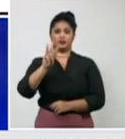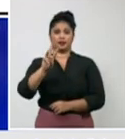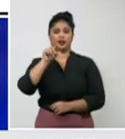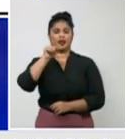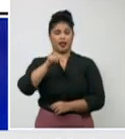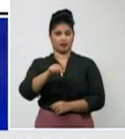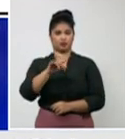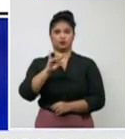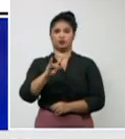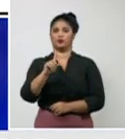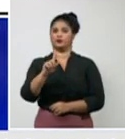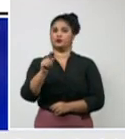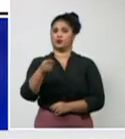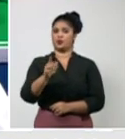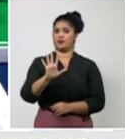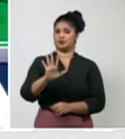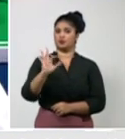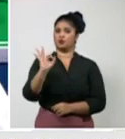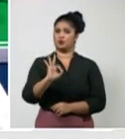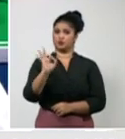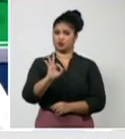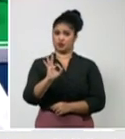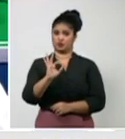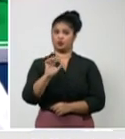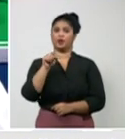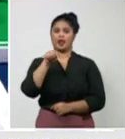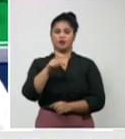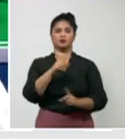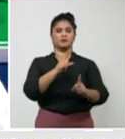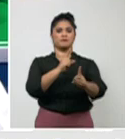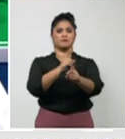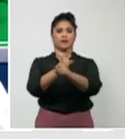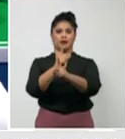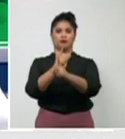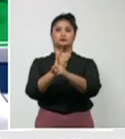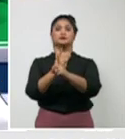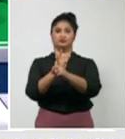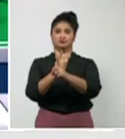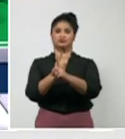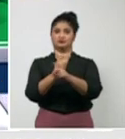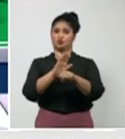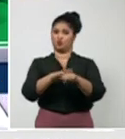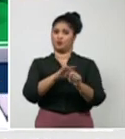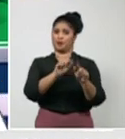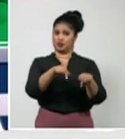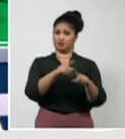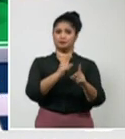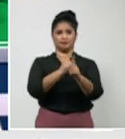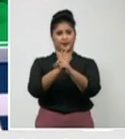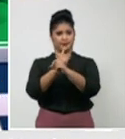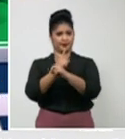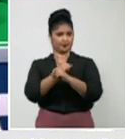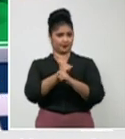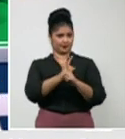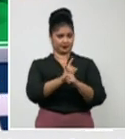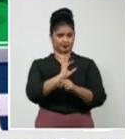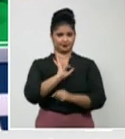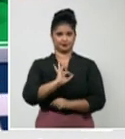91,5 contactos de casos confirmados. Y el